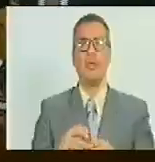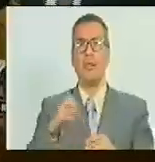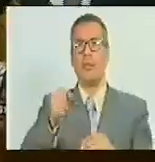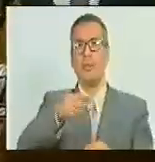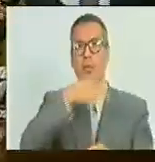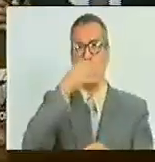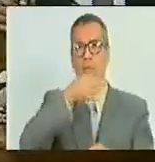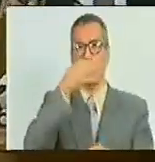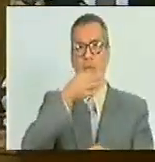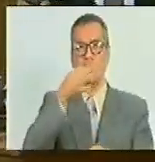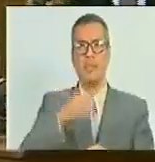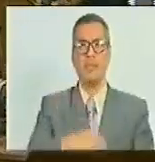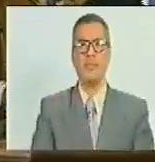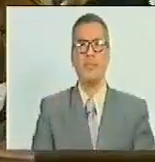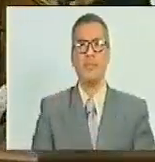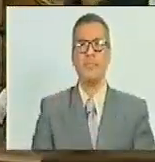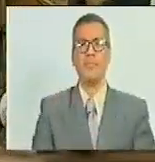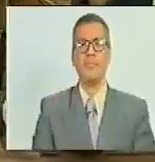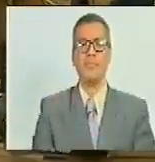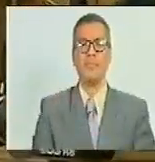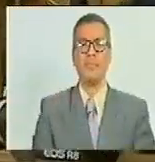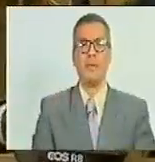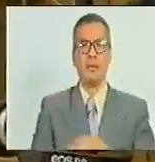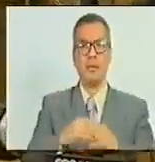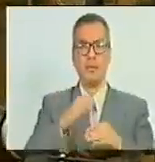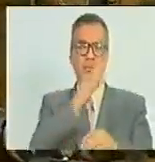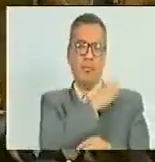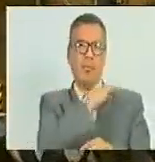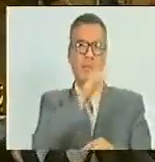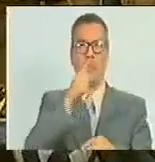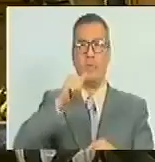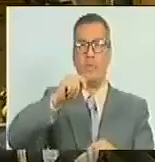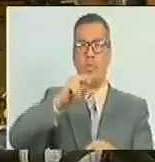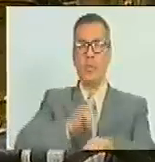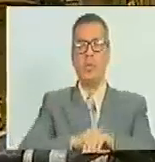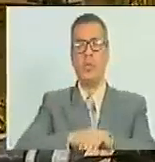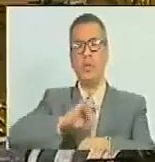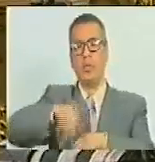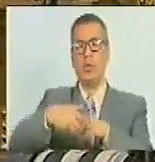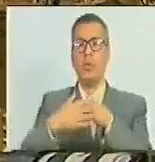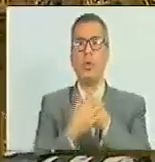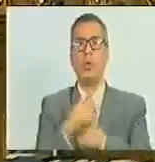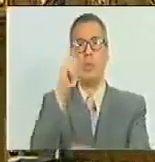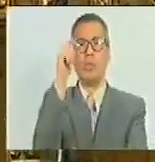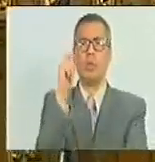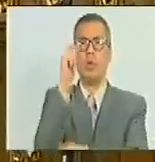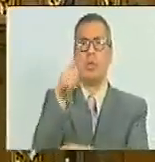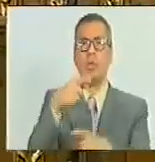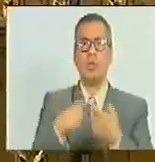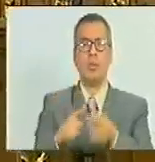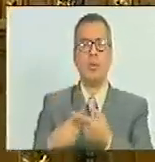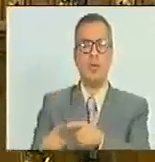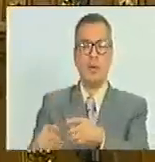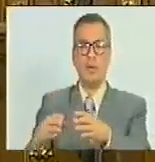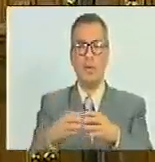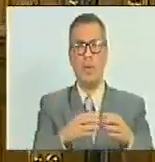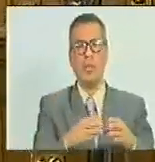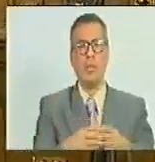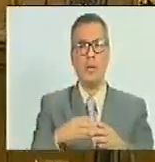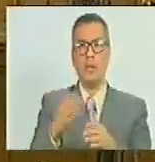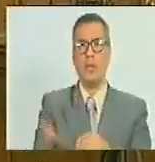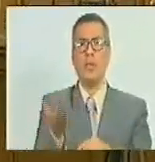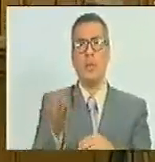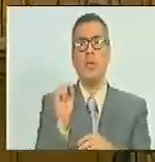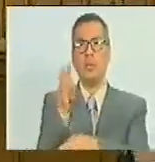Buenas tardes, miembro de la Junta Directiva, doctor Jorge Rodríguez, diputado y demás miembros de esta